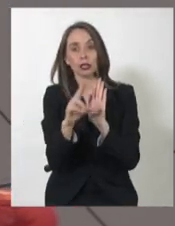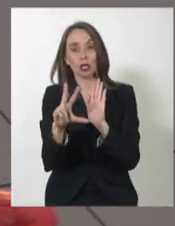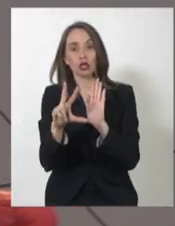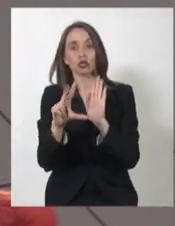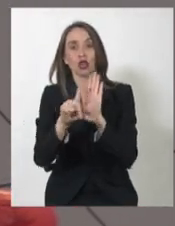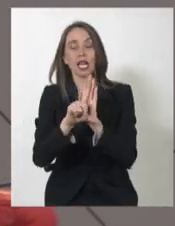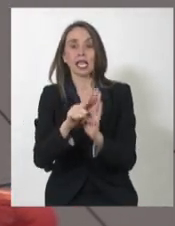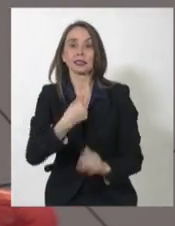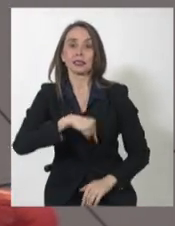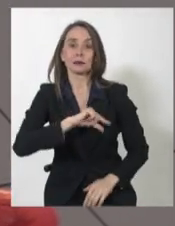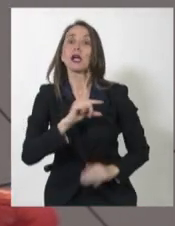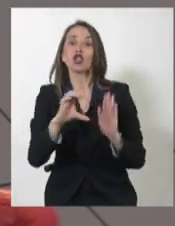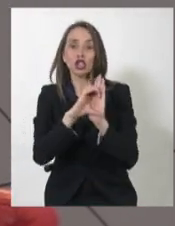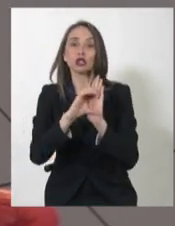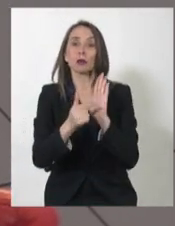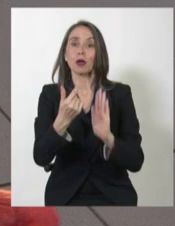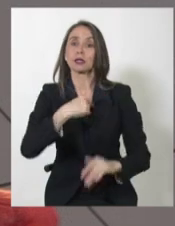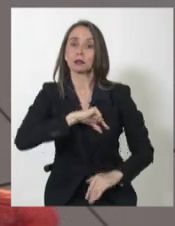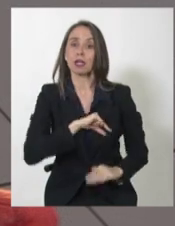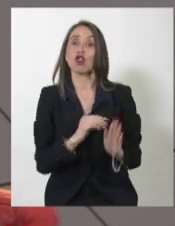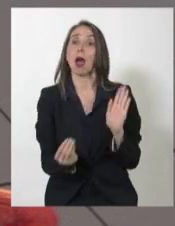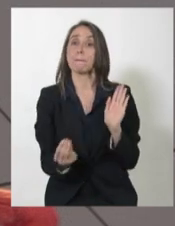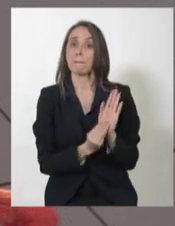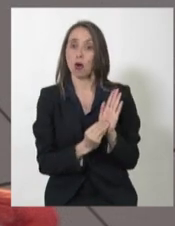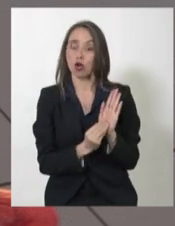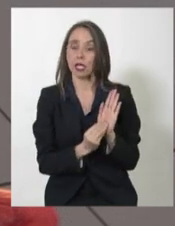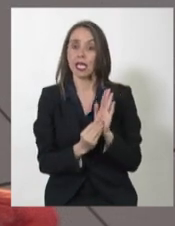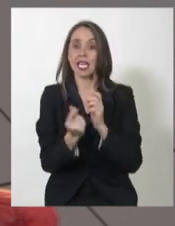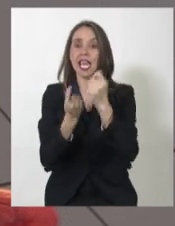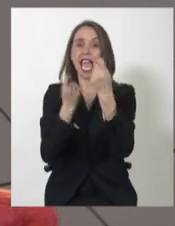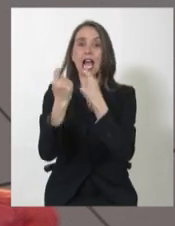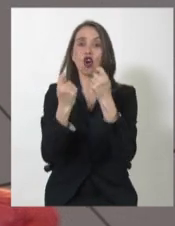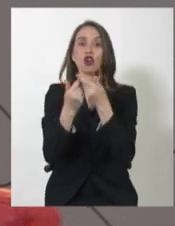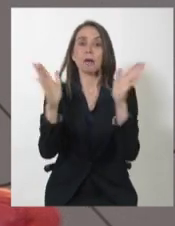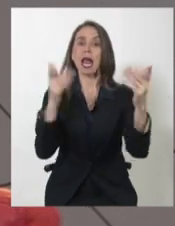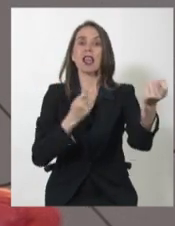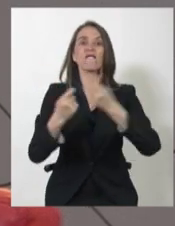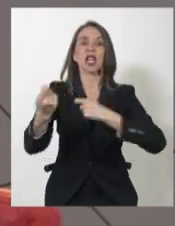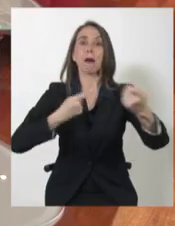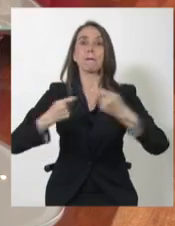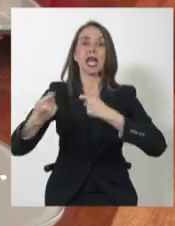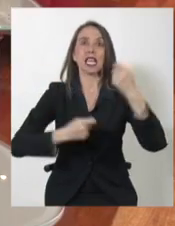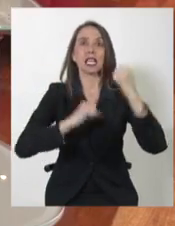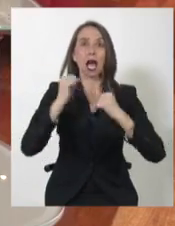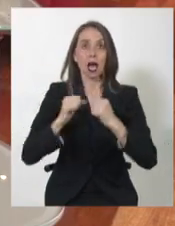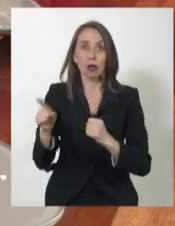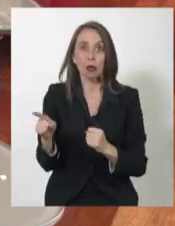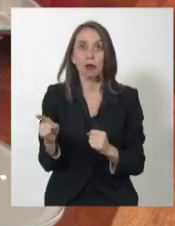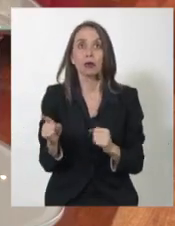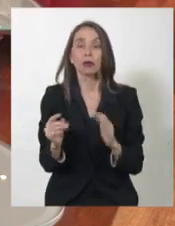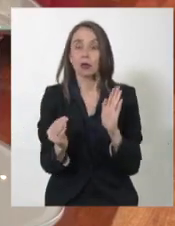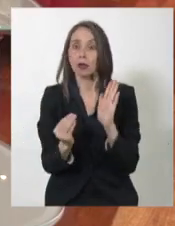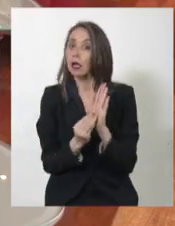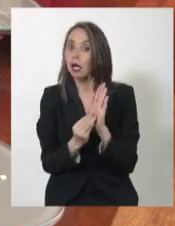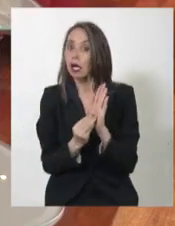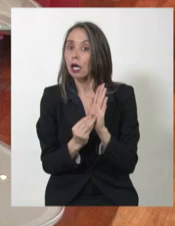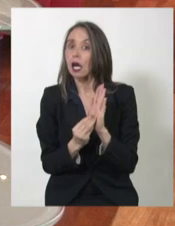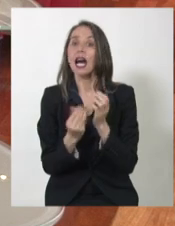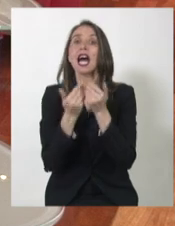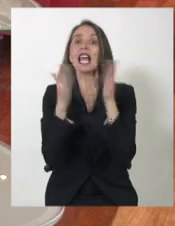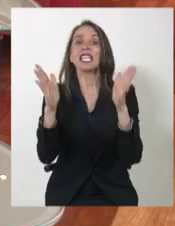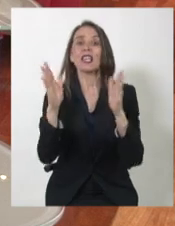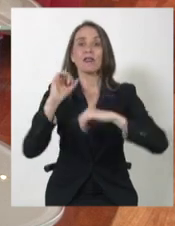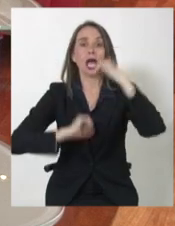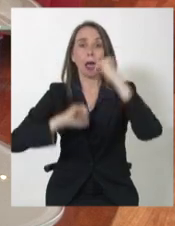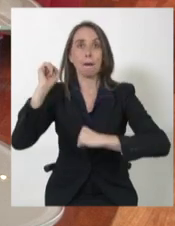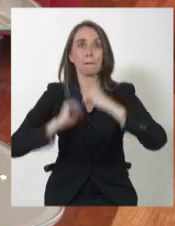española consagra, miren lo que consagra, la economía de mercado. Uno ya se puede empezar a irritar. Perdón, consagra la libertad de